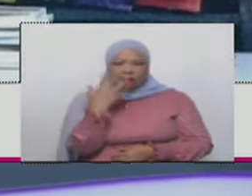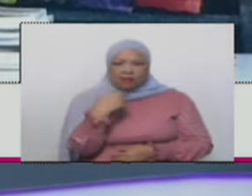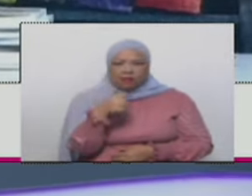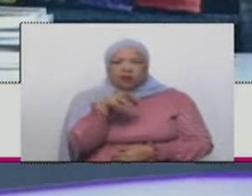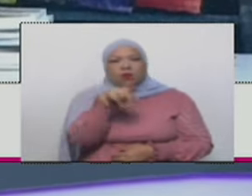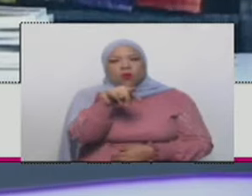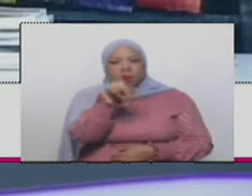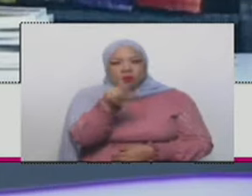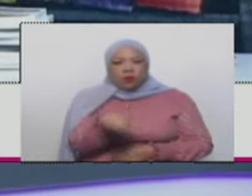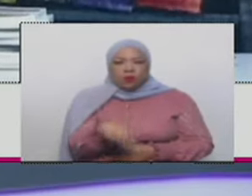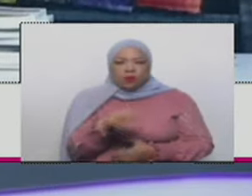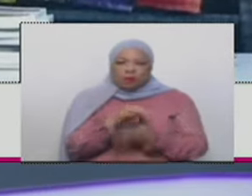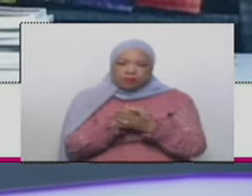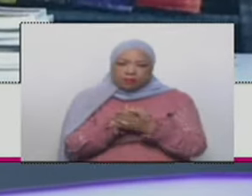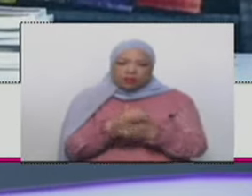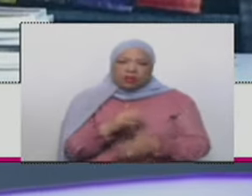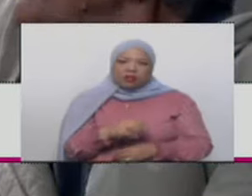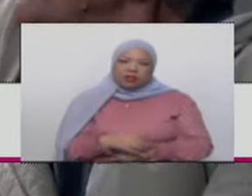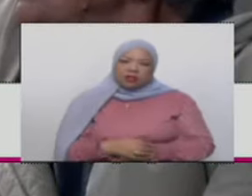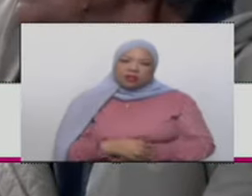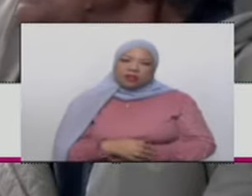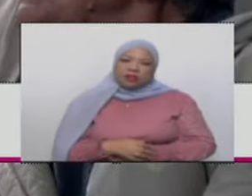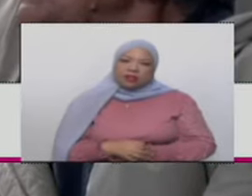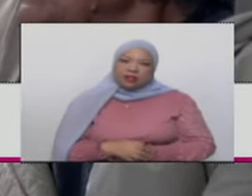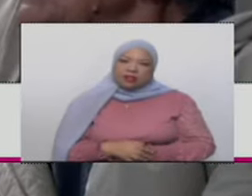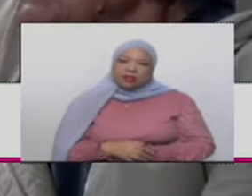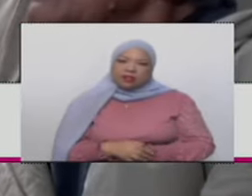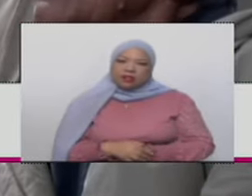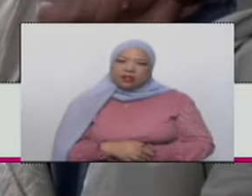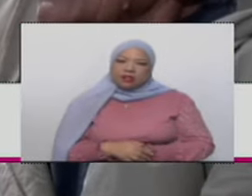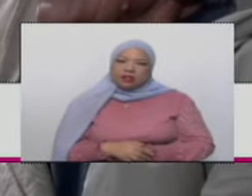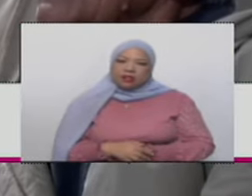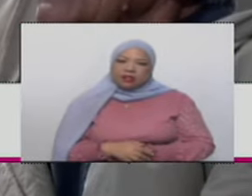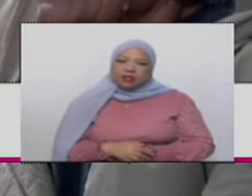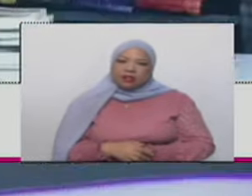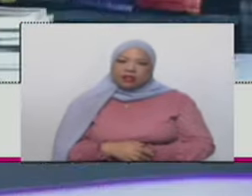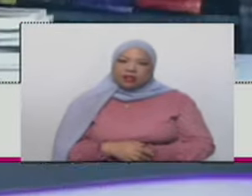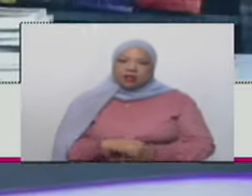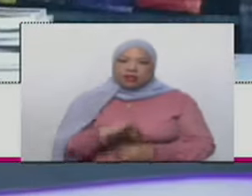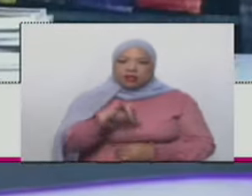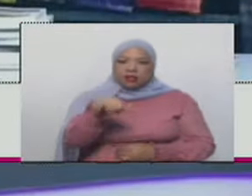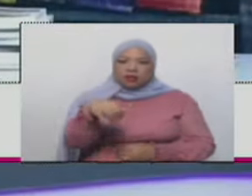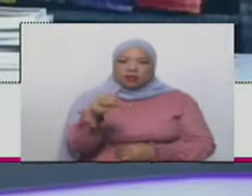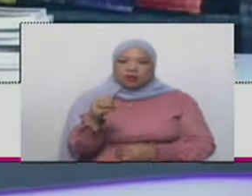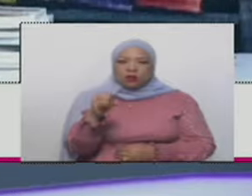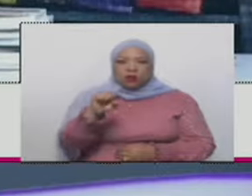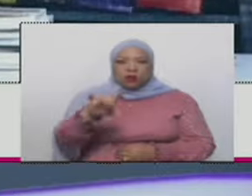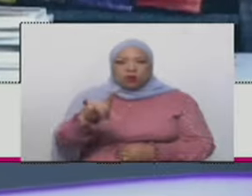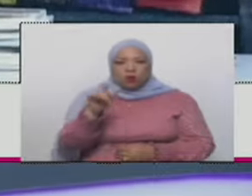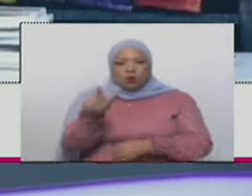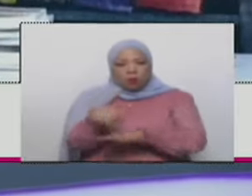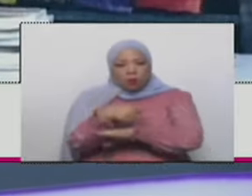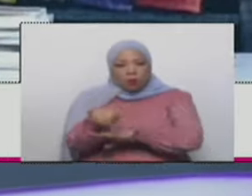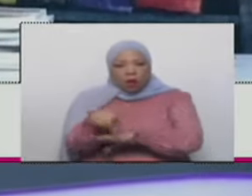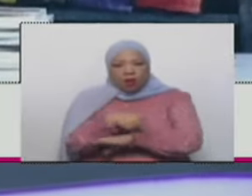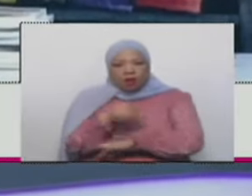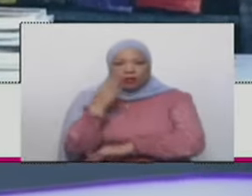Humberto González, camarada, me alegra mucho verte. José Javier Sánchez también, escritor, poeta.